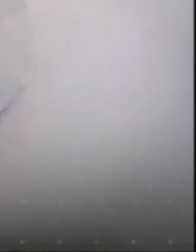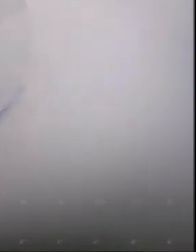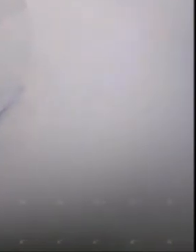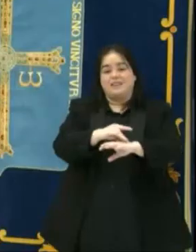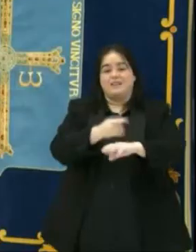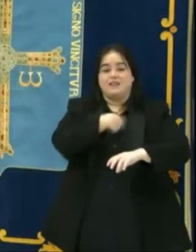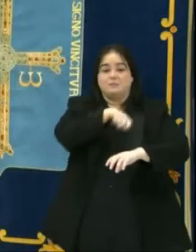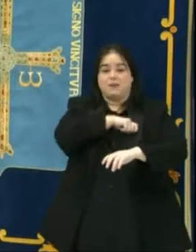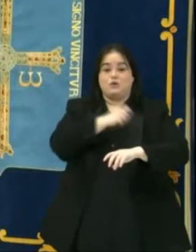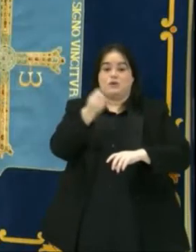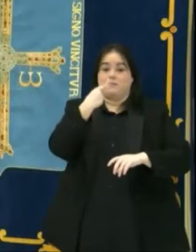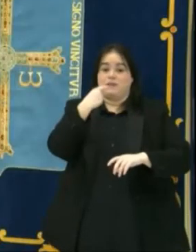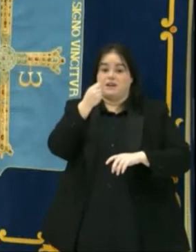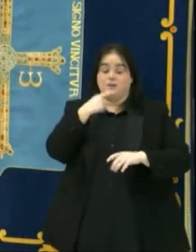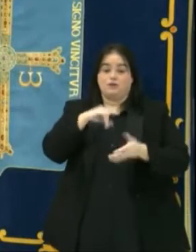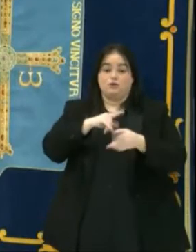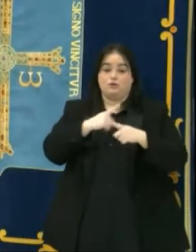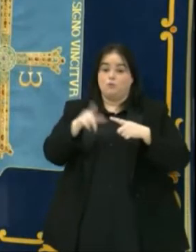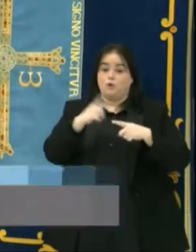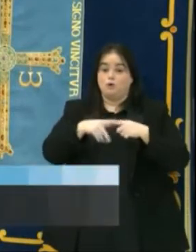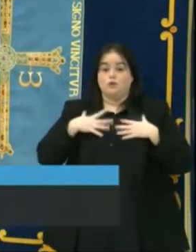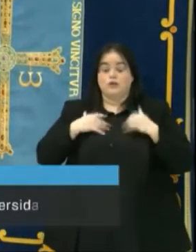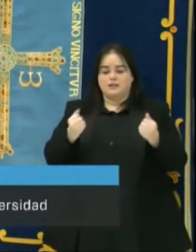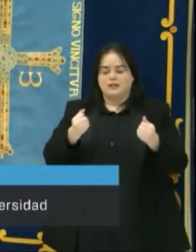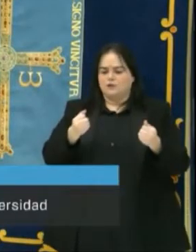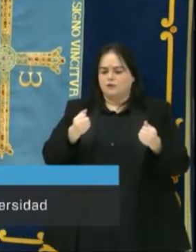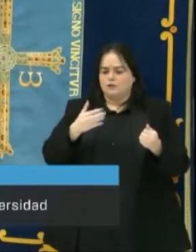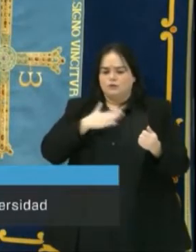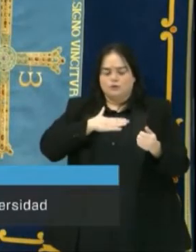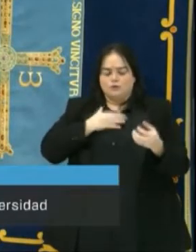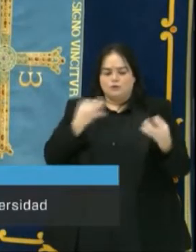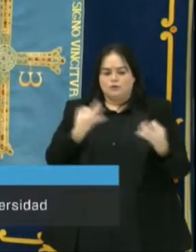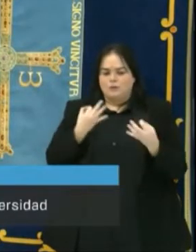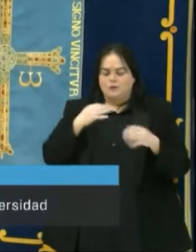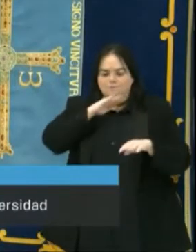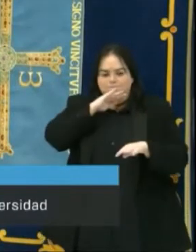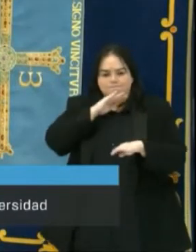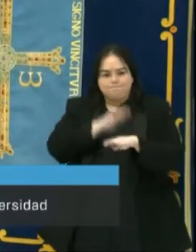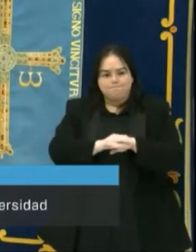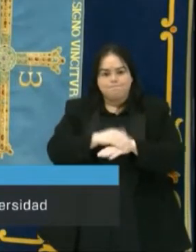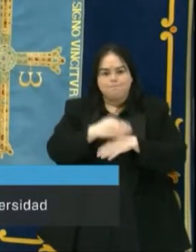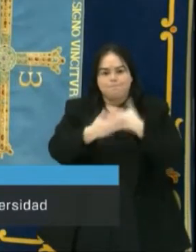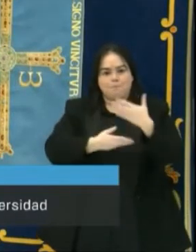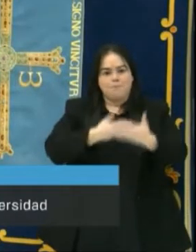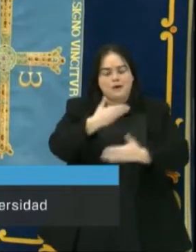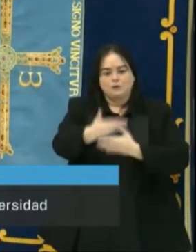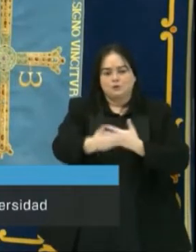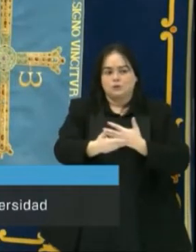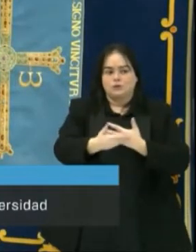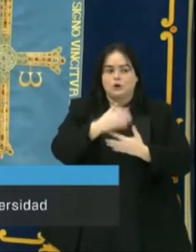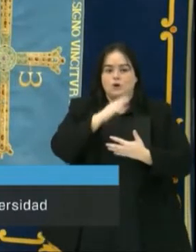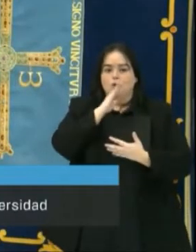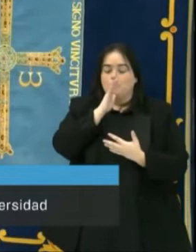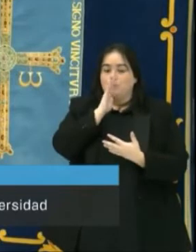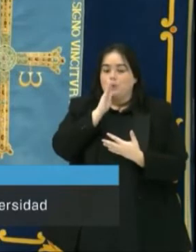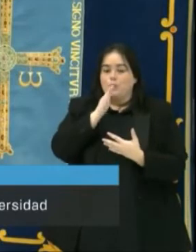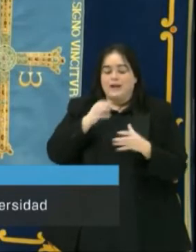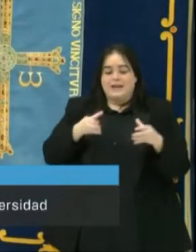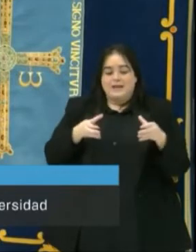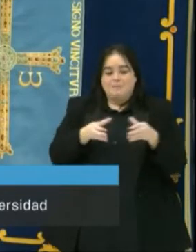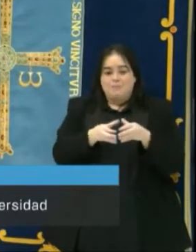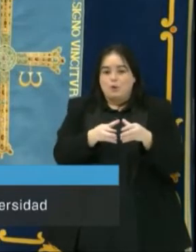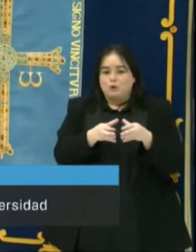hospitalario. No podemos saltarnos ninguno de los pasos que permitan que se certifique que este tipo de dispositivos, que son productos sanitarios,